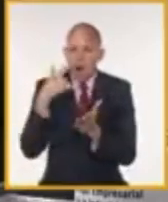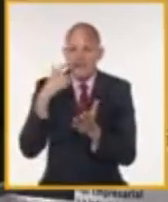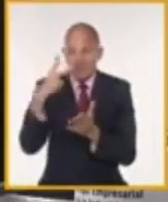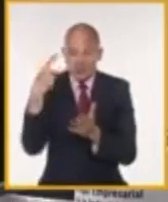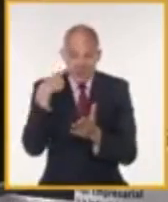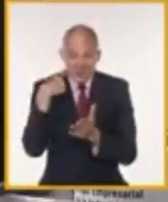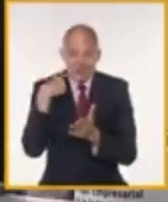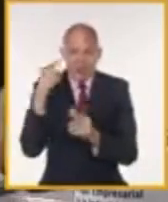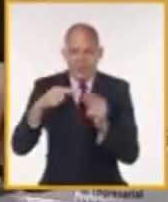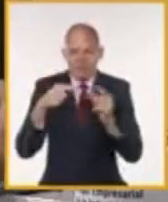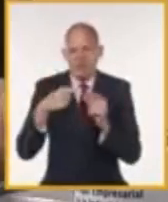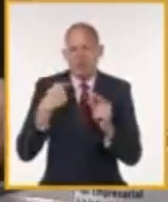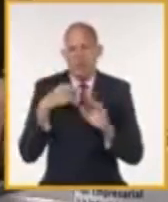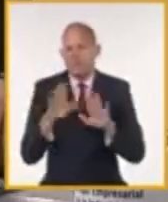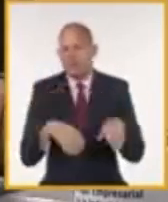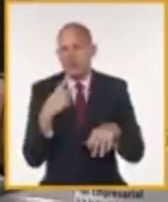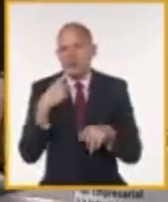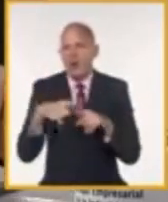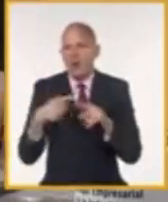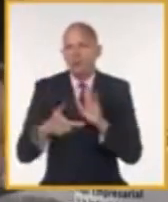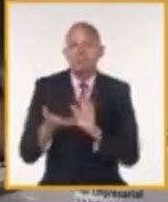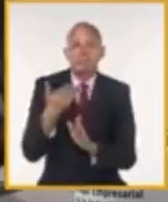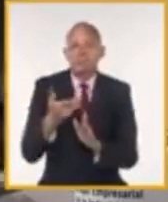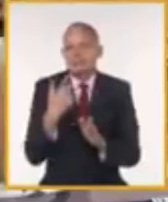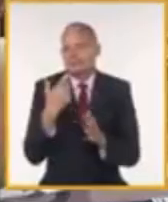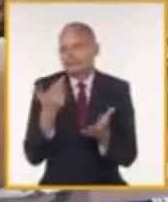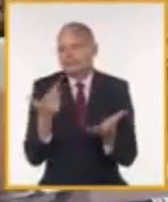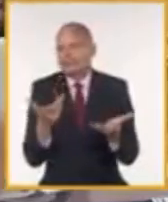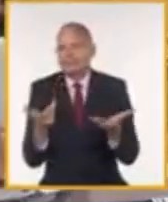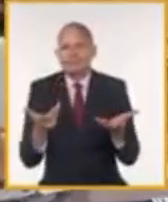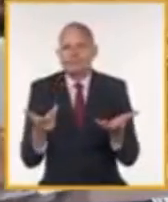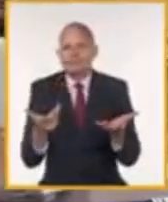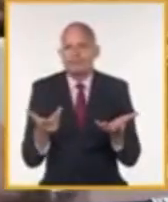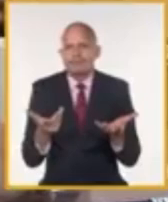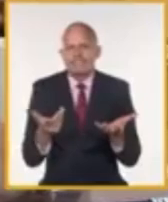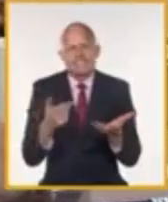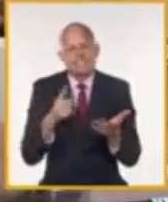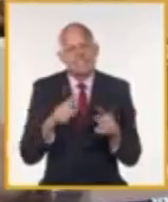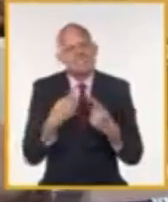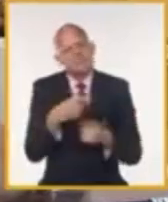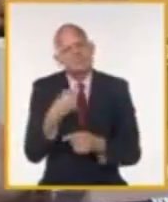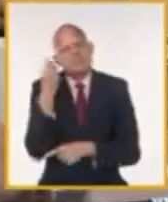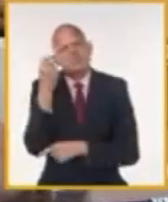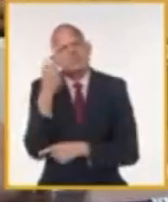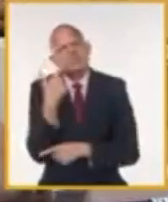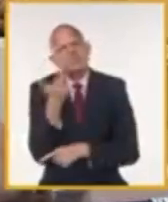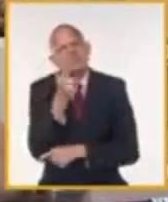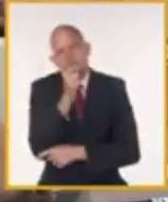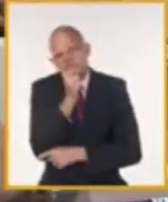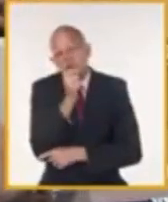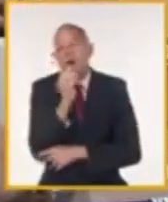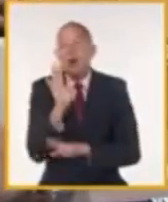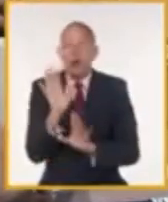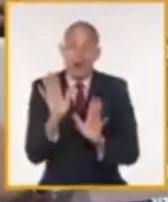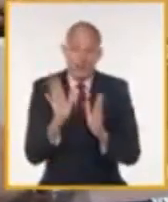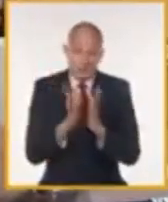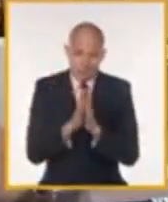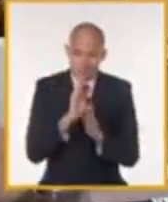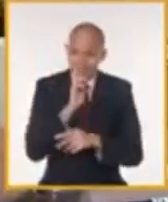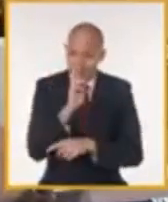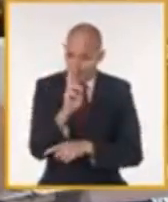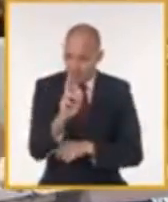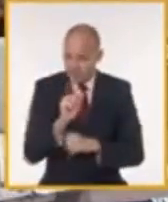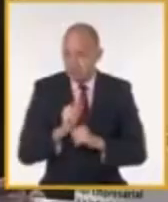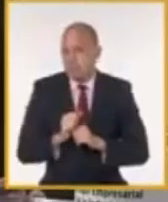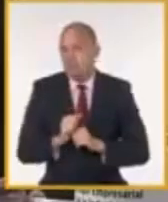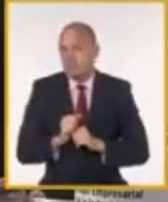nuestro sistema empresarial. ¿Por qué está condicionada y por qué ha ocasionado esta